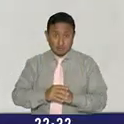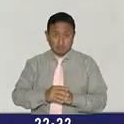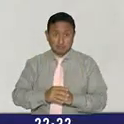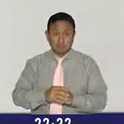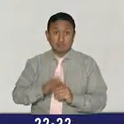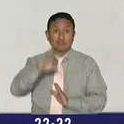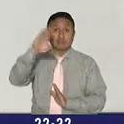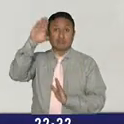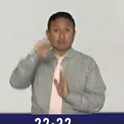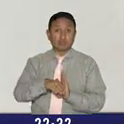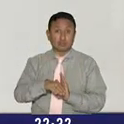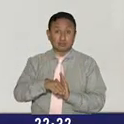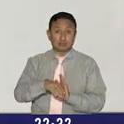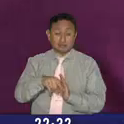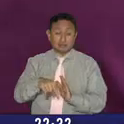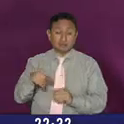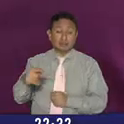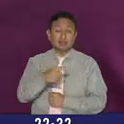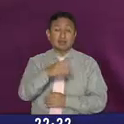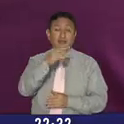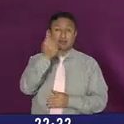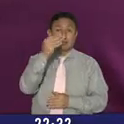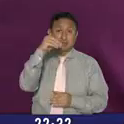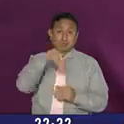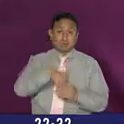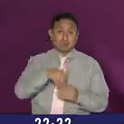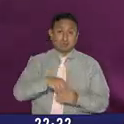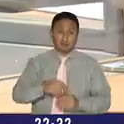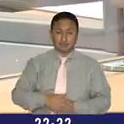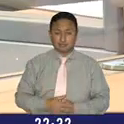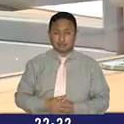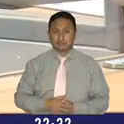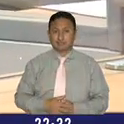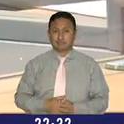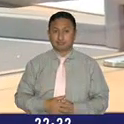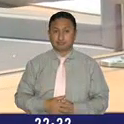externos generaría un ahorro en la institución, informó Priscila Cadena.